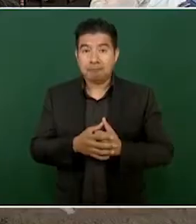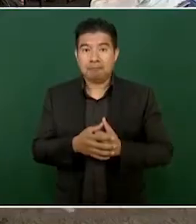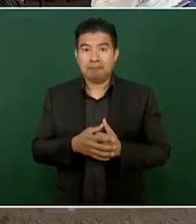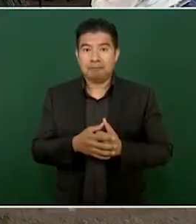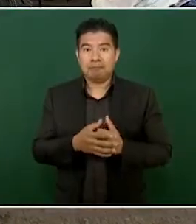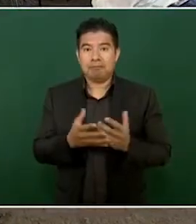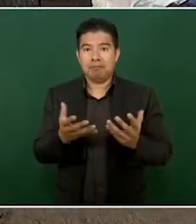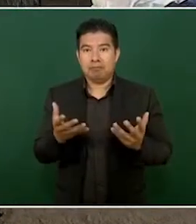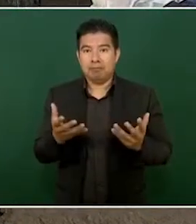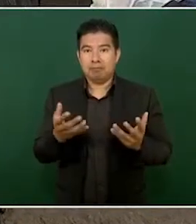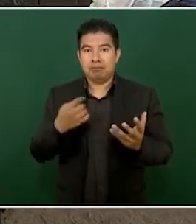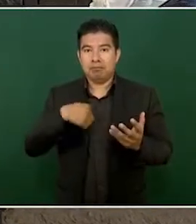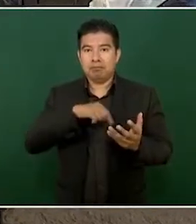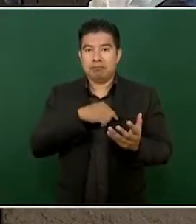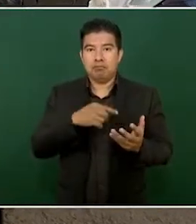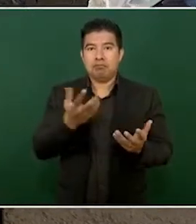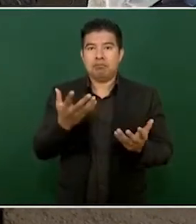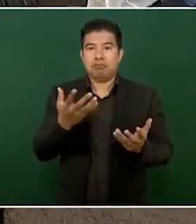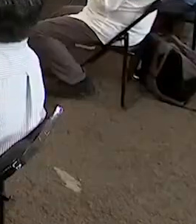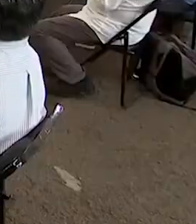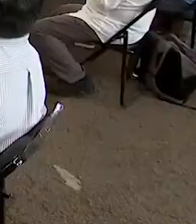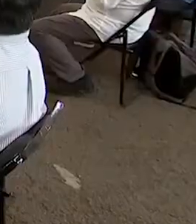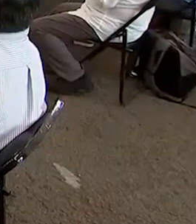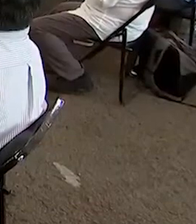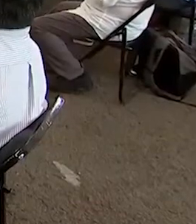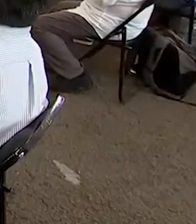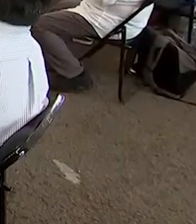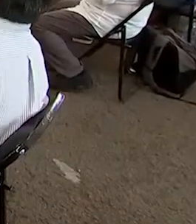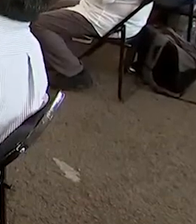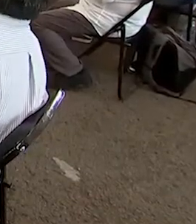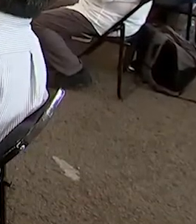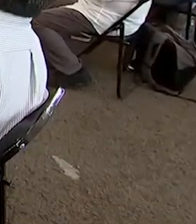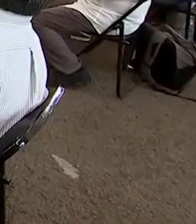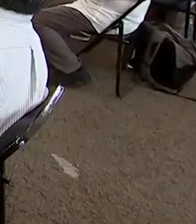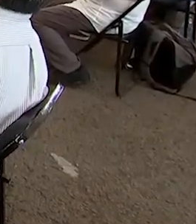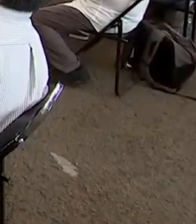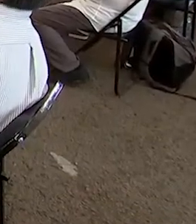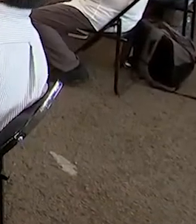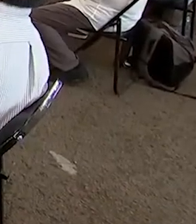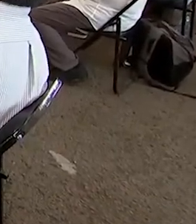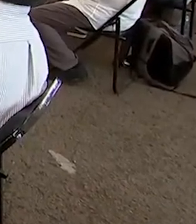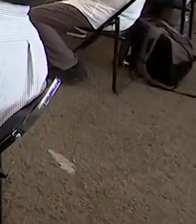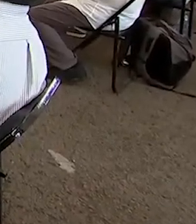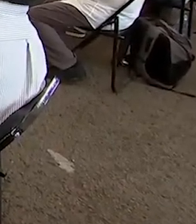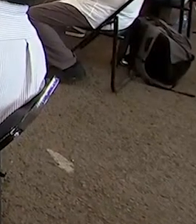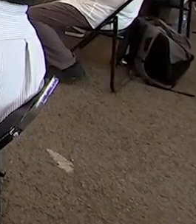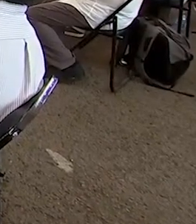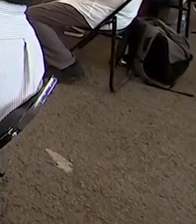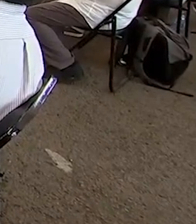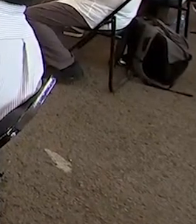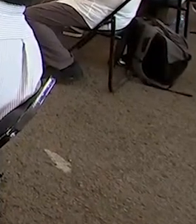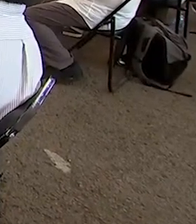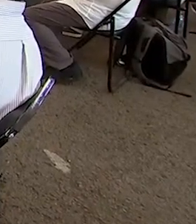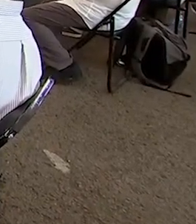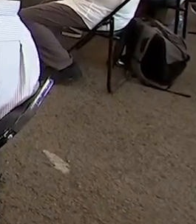Lo menos que podemos decir es que fueron sorprendidos los legisladores